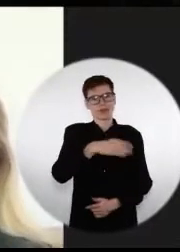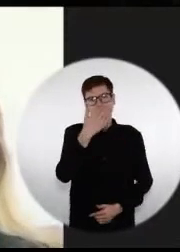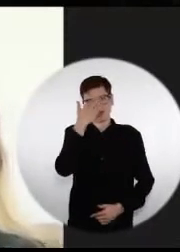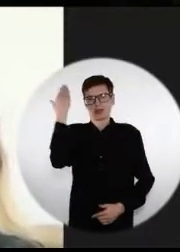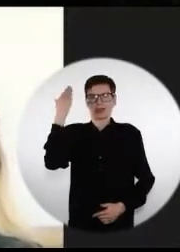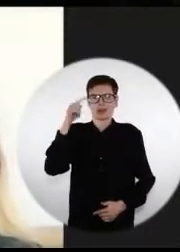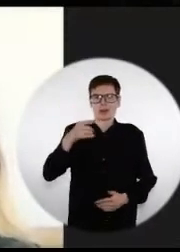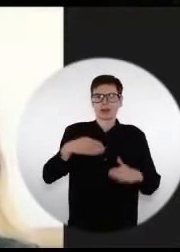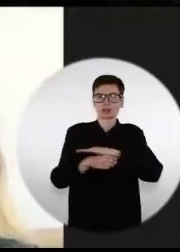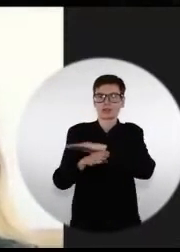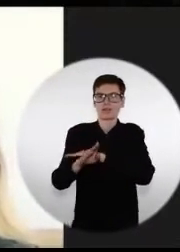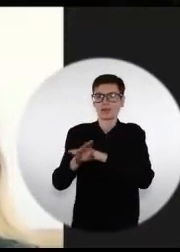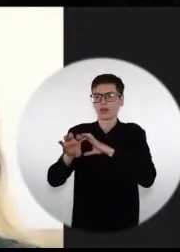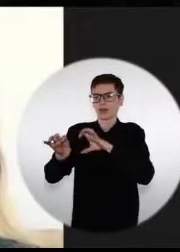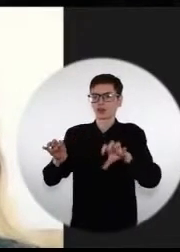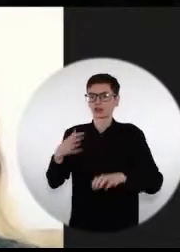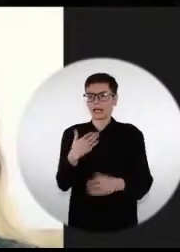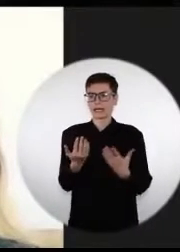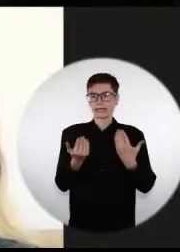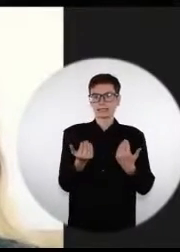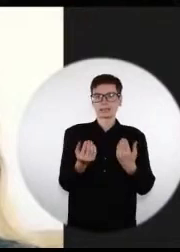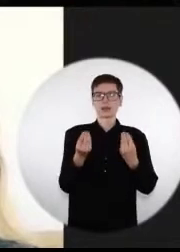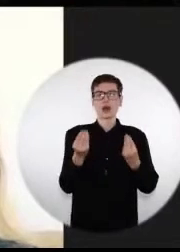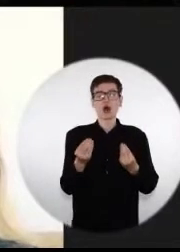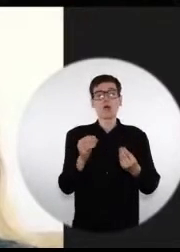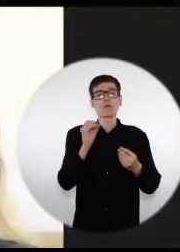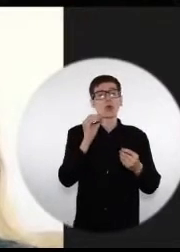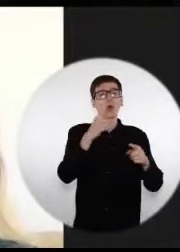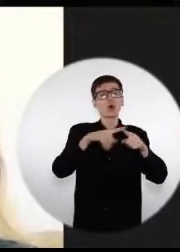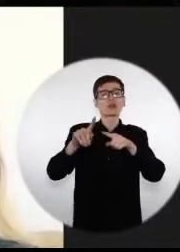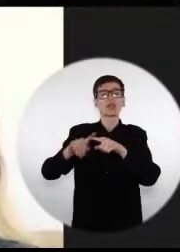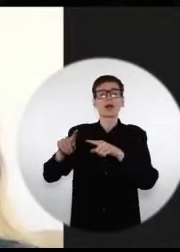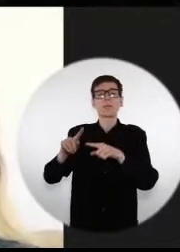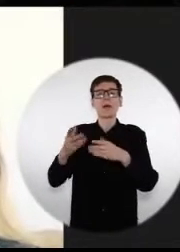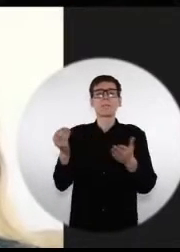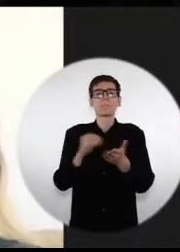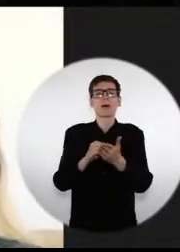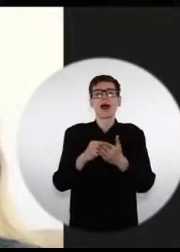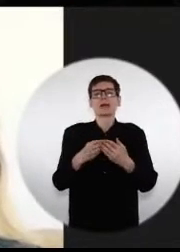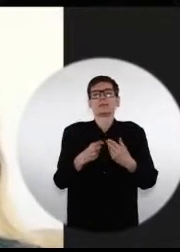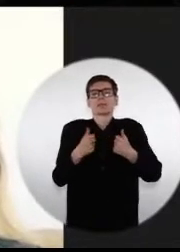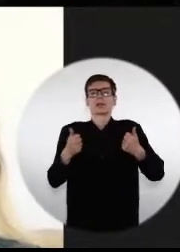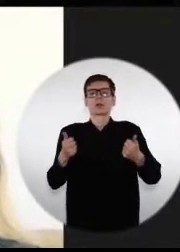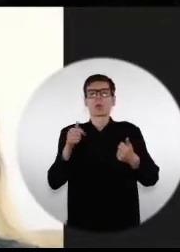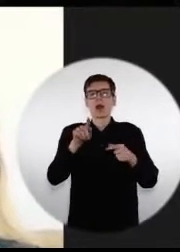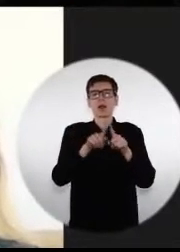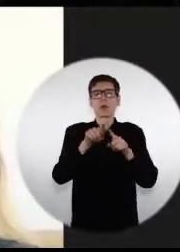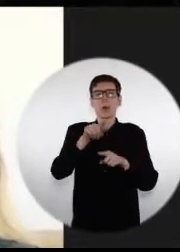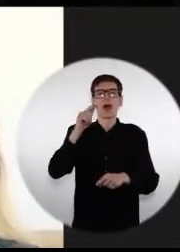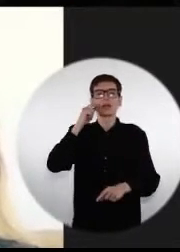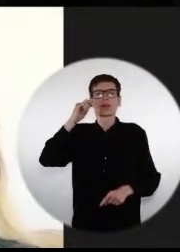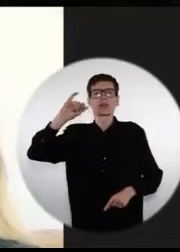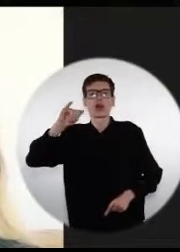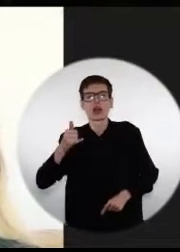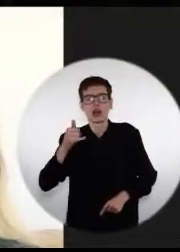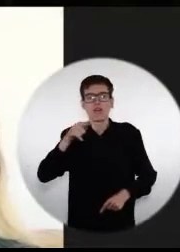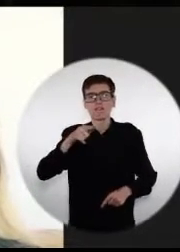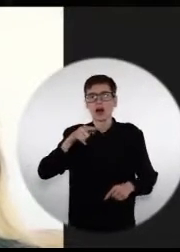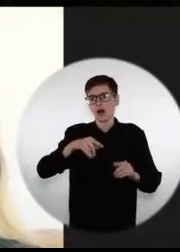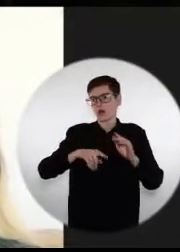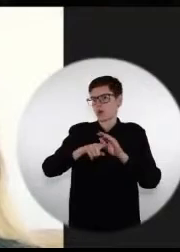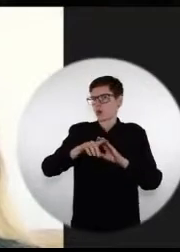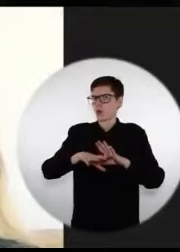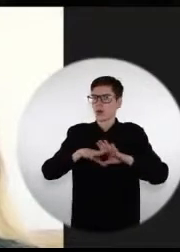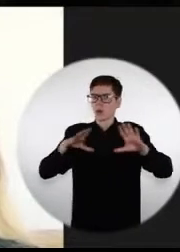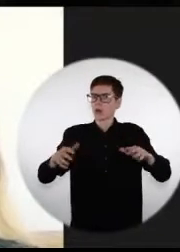es como claro son siempre los mismos temas temas de accesibilidad tiene fondo ellos son experto en la accesibilidad y las cosas que necesitan